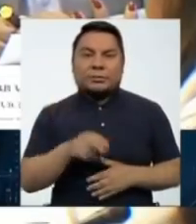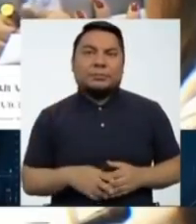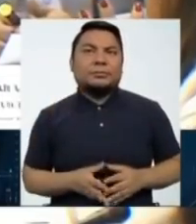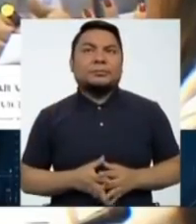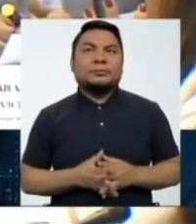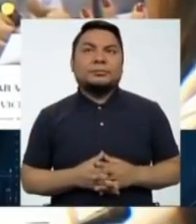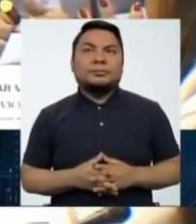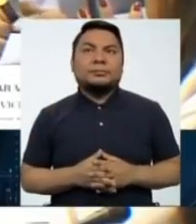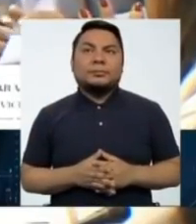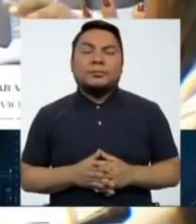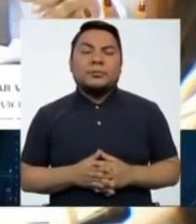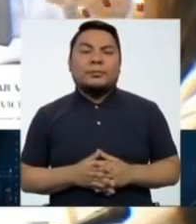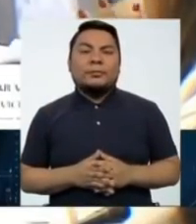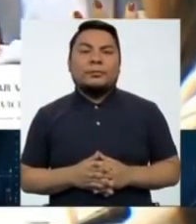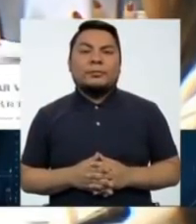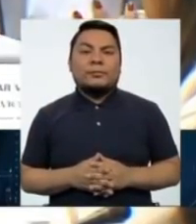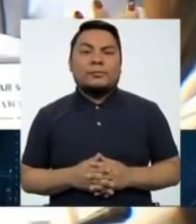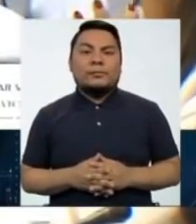Ha sido